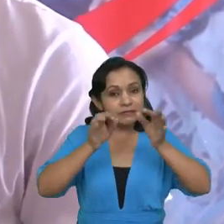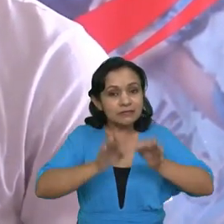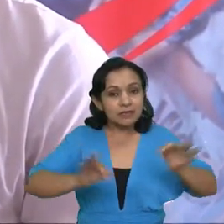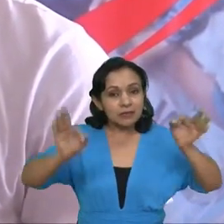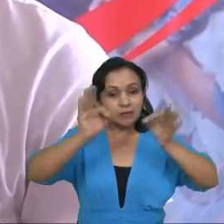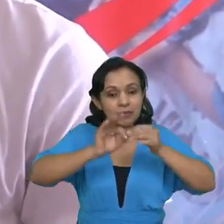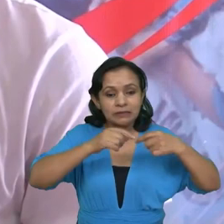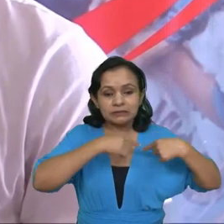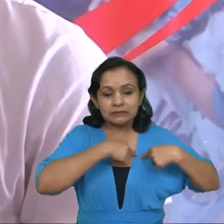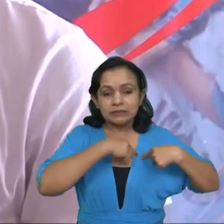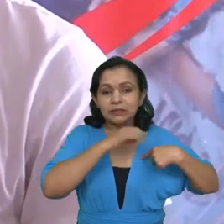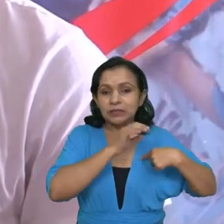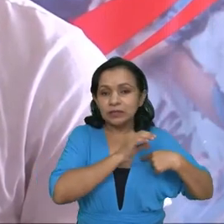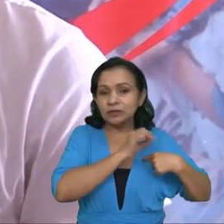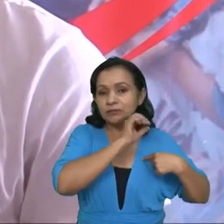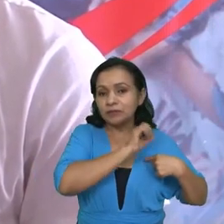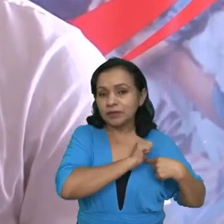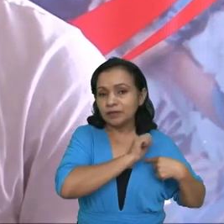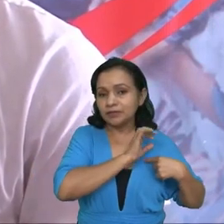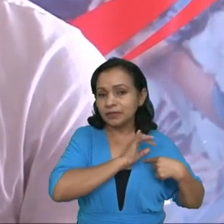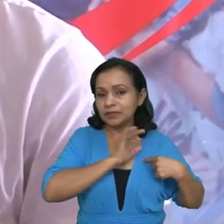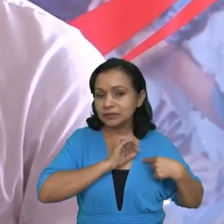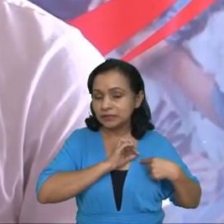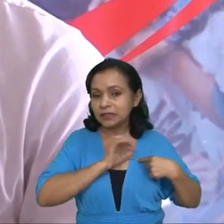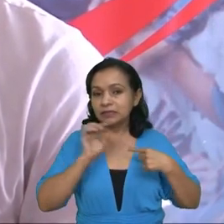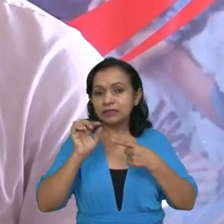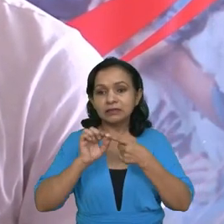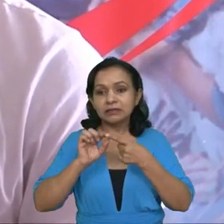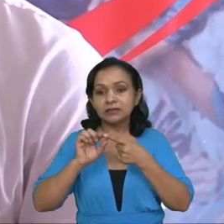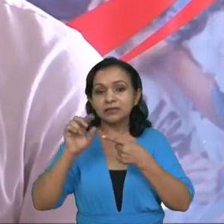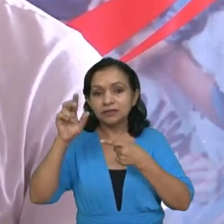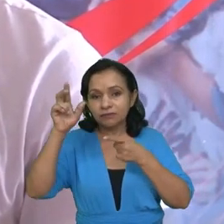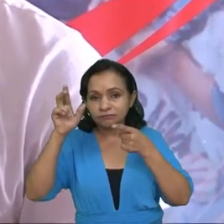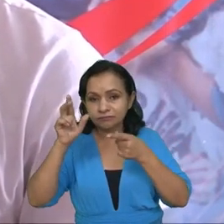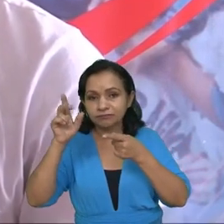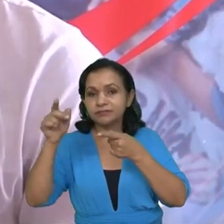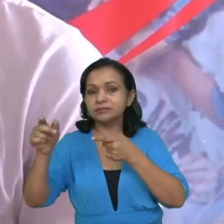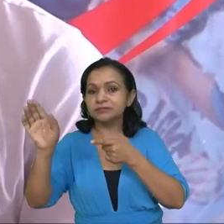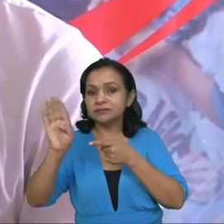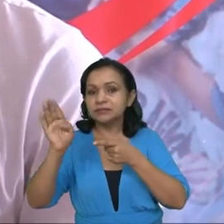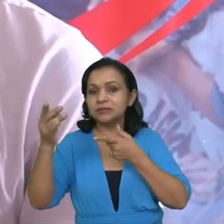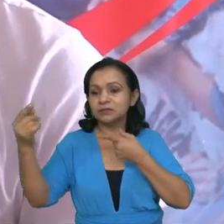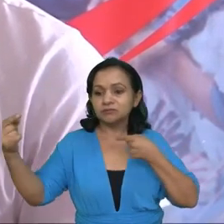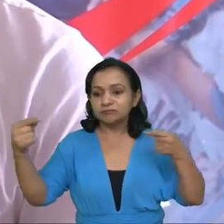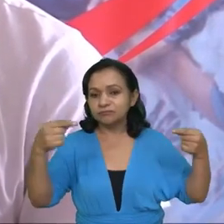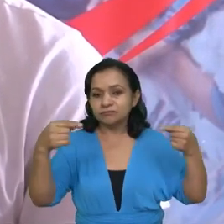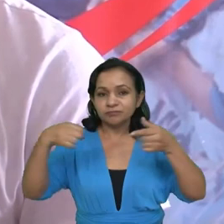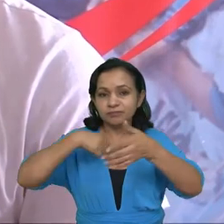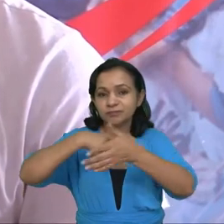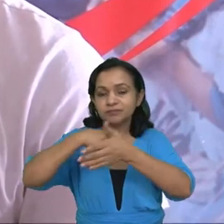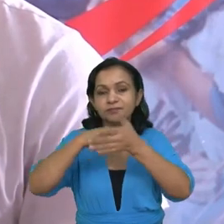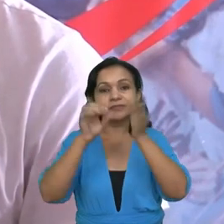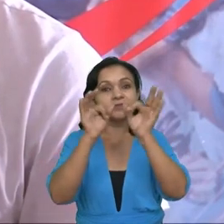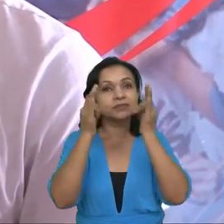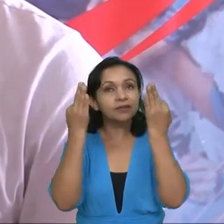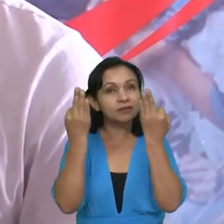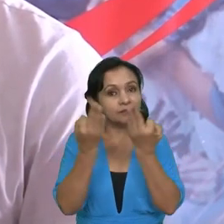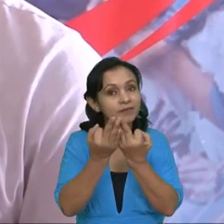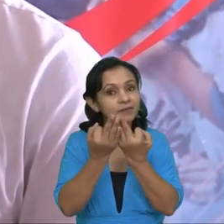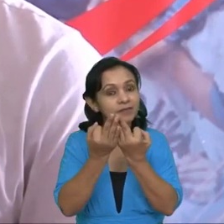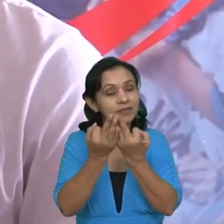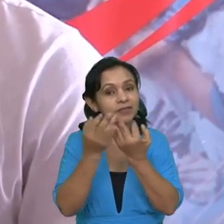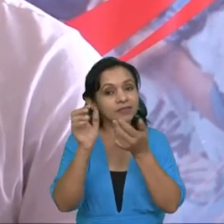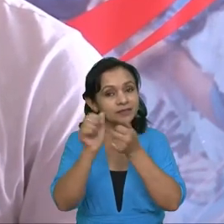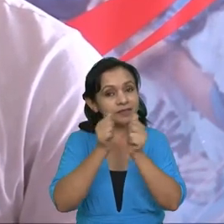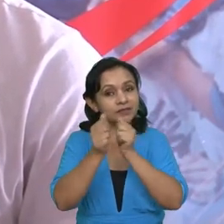y creo que será muy interesante pues poder venir aquí el 1 de marzo a disfrutar todas las familias y todos los amigos de este